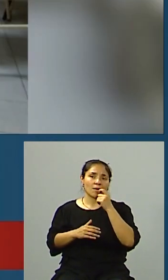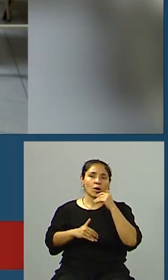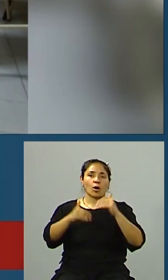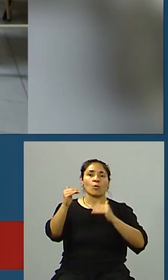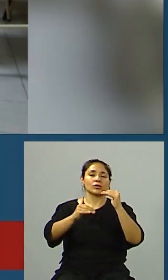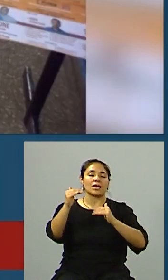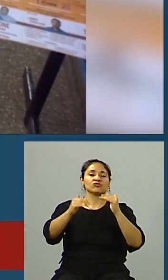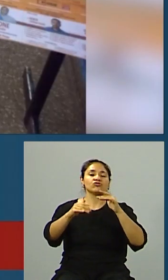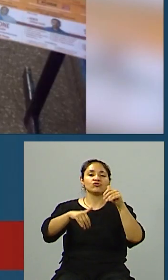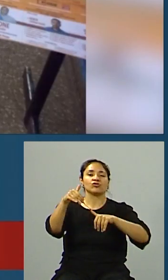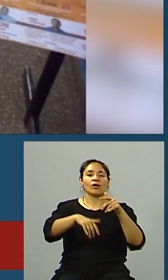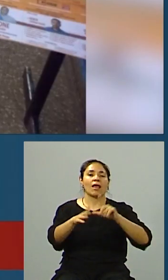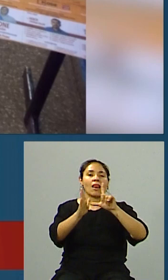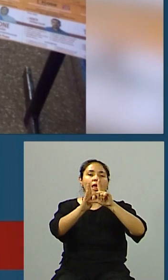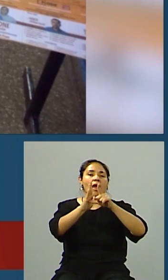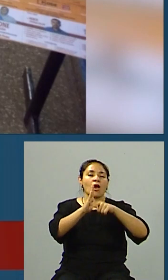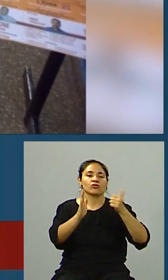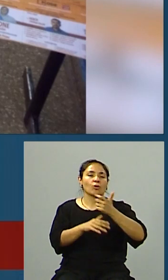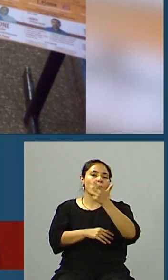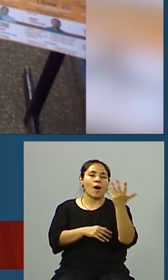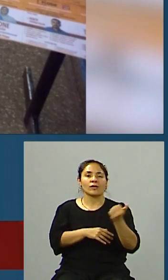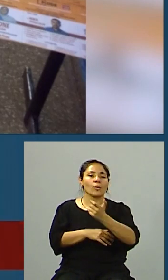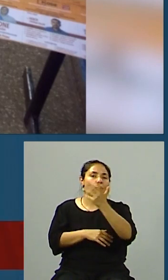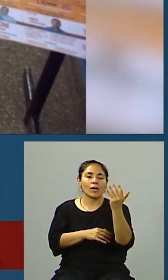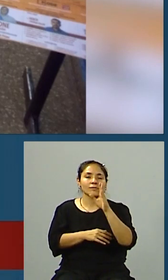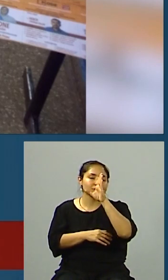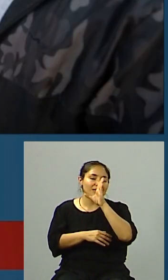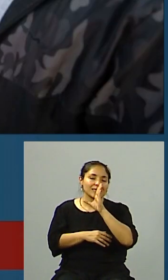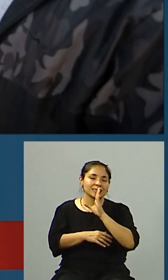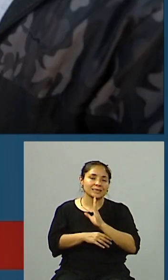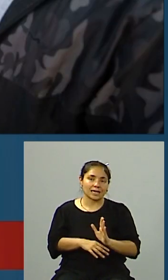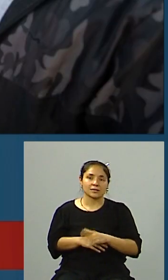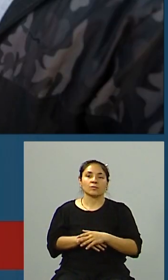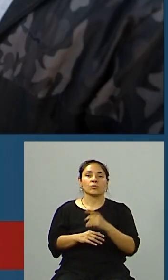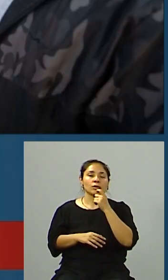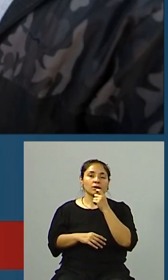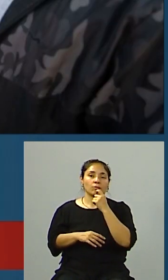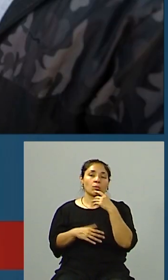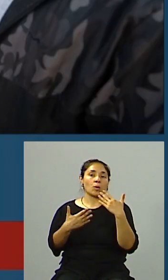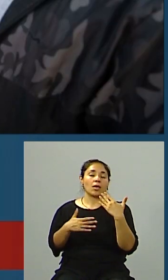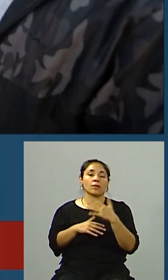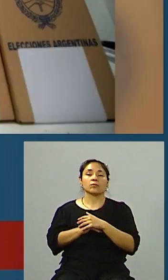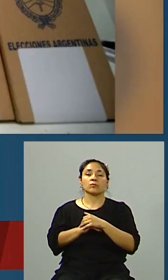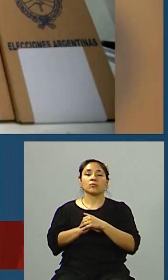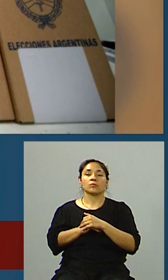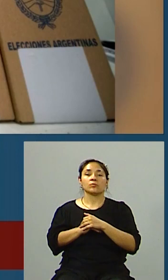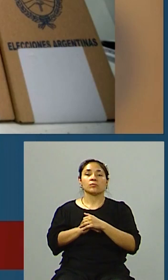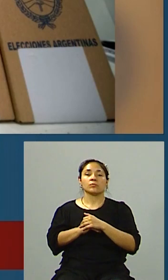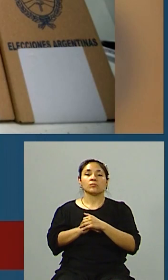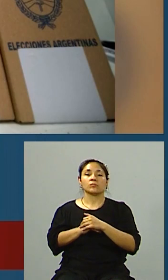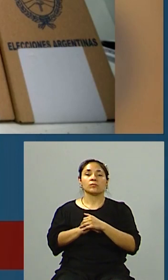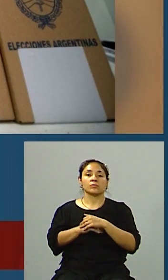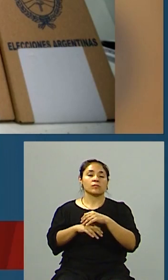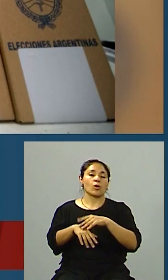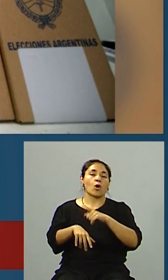escrutinio lento y donde tendremos que tener paciencia. Si la elección es más holgada, bueno, podremos tener a las 9 de